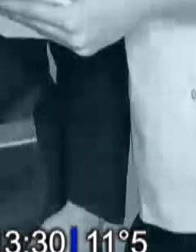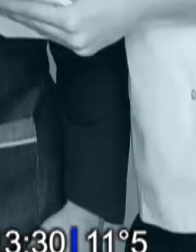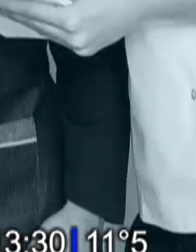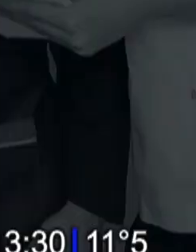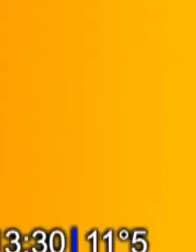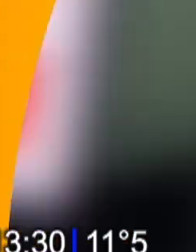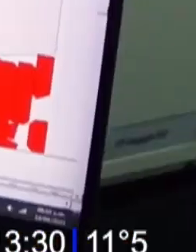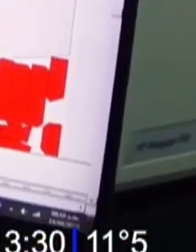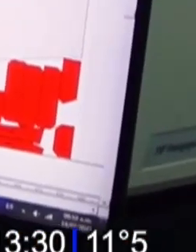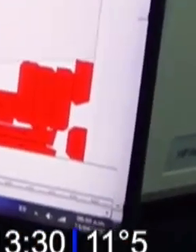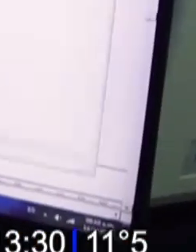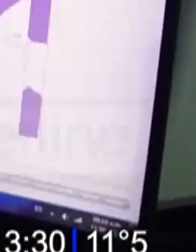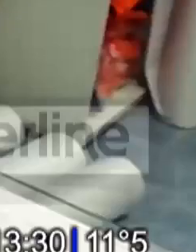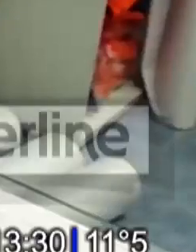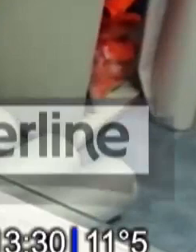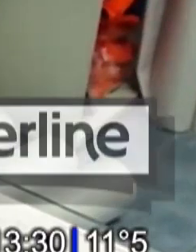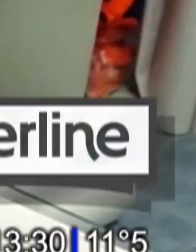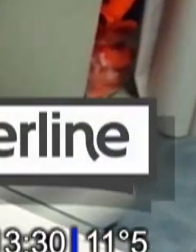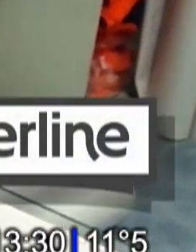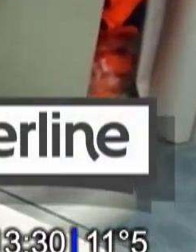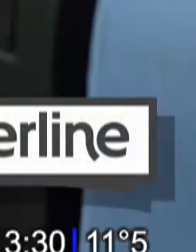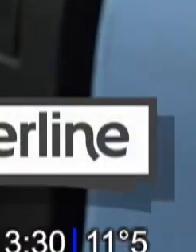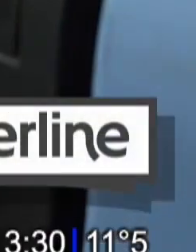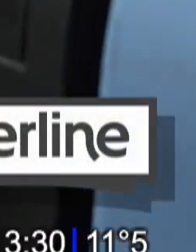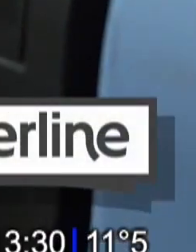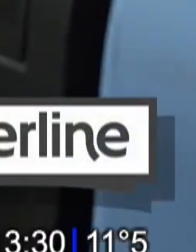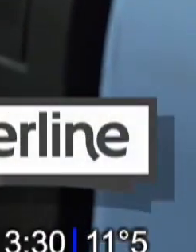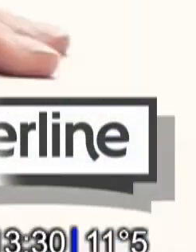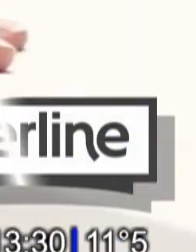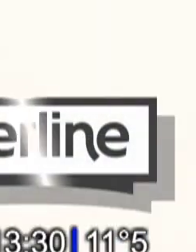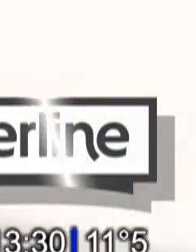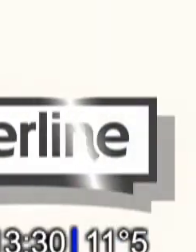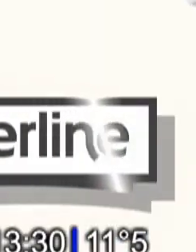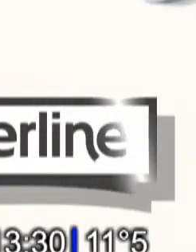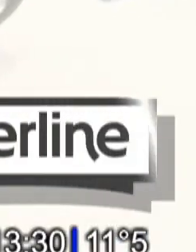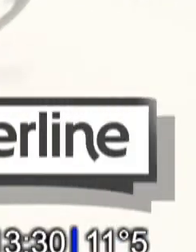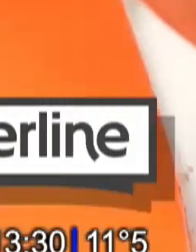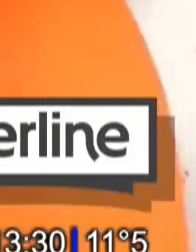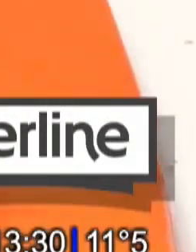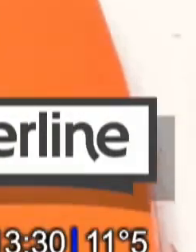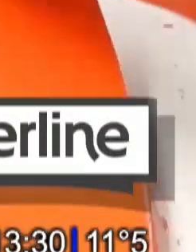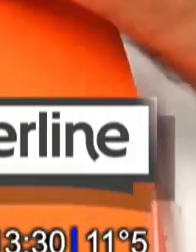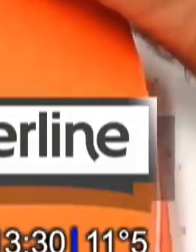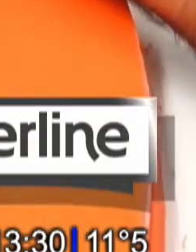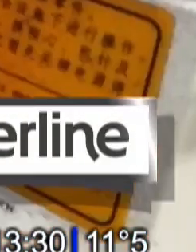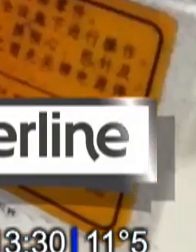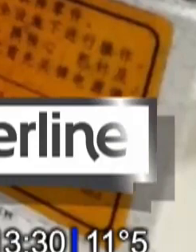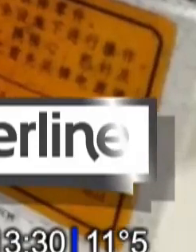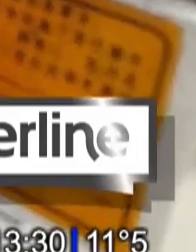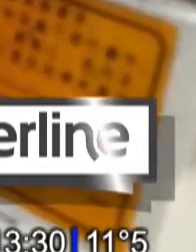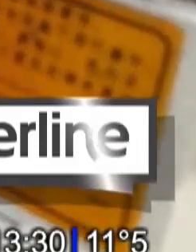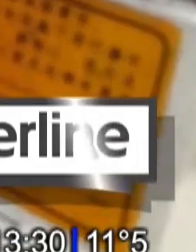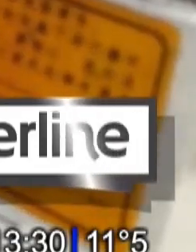Coverline, fábrica especializada en diseño, desarrollo y confección de indumentaria para el rubro gastronómico, médico, seguridad